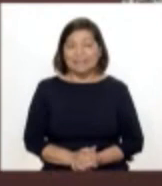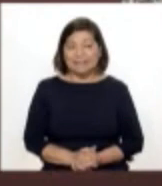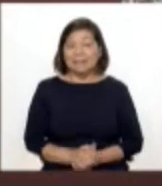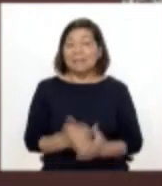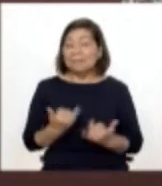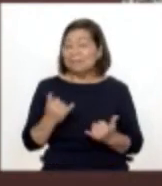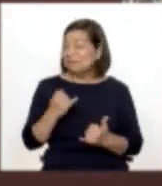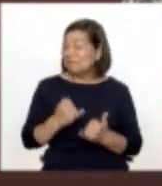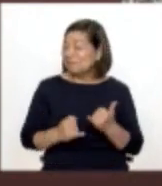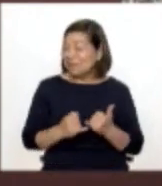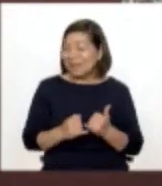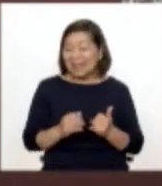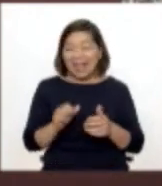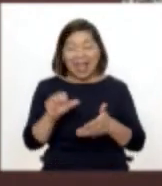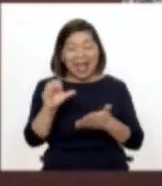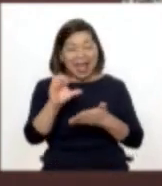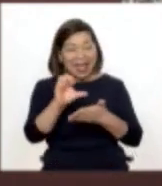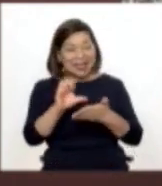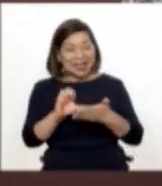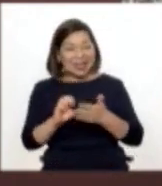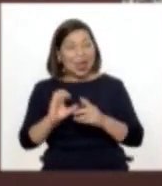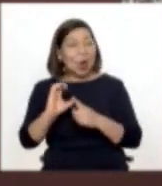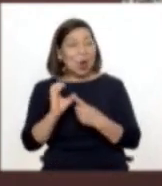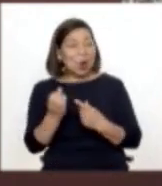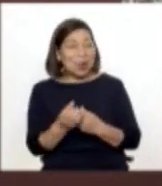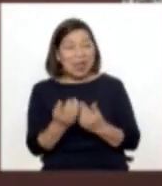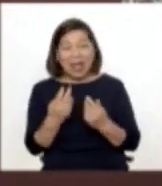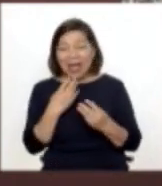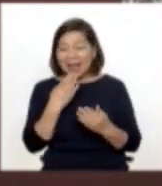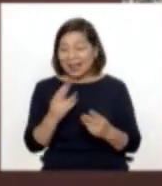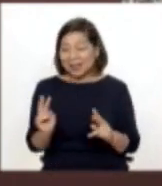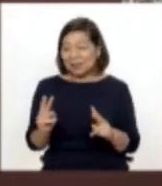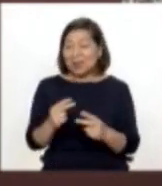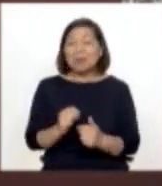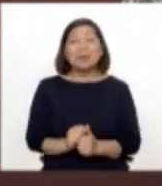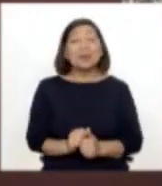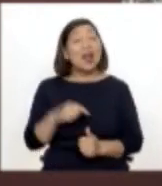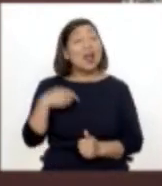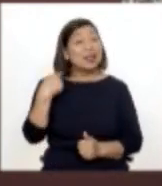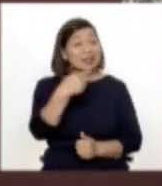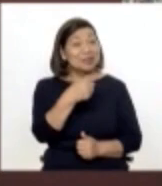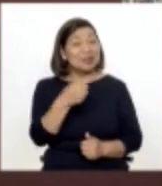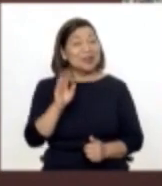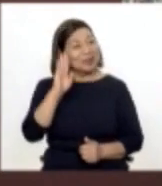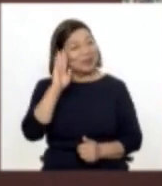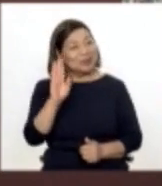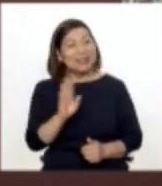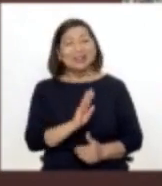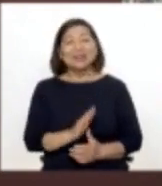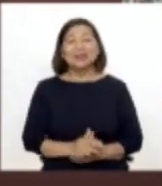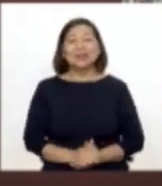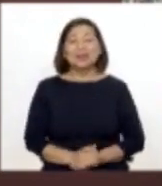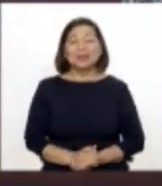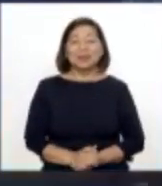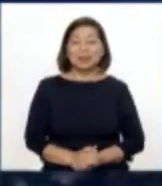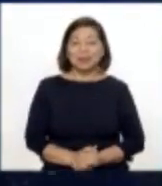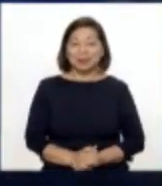Con eso terminamos Agenda Cultural. Muchísimas gracias por acompañarnos, amigos. Nos reencontramos la otra semana. Hasta entonces. Chao, chao.